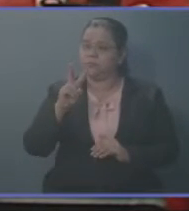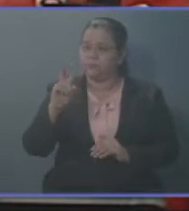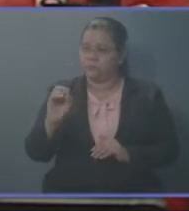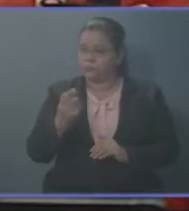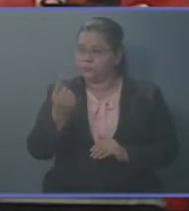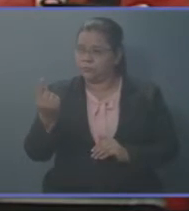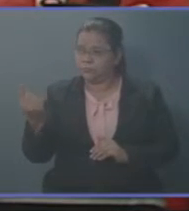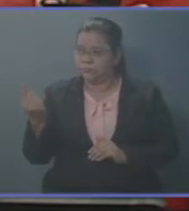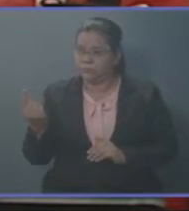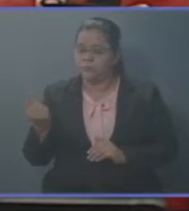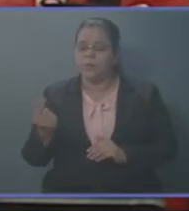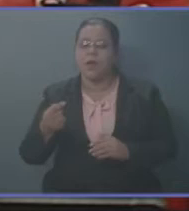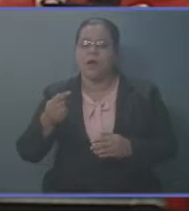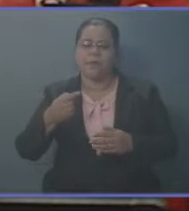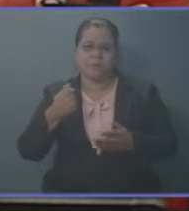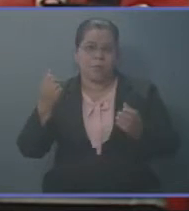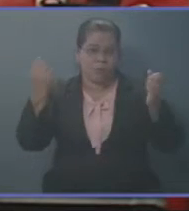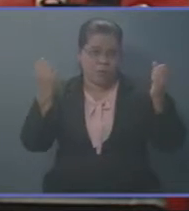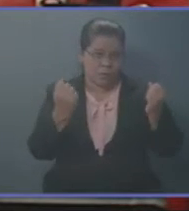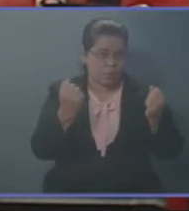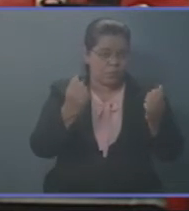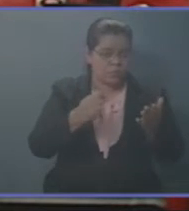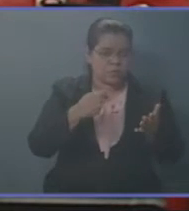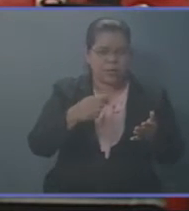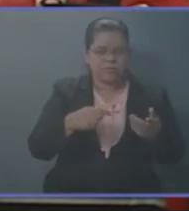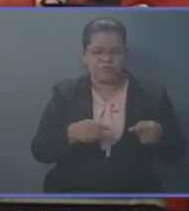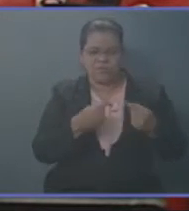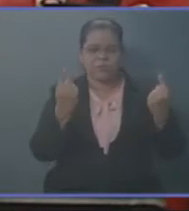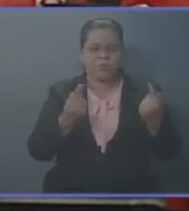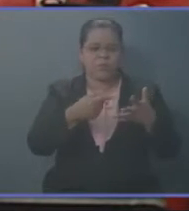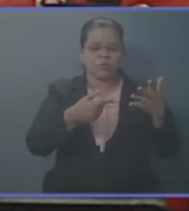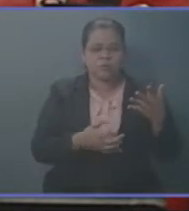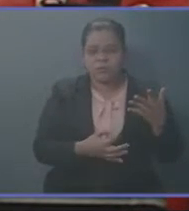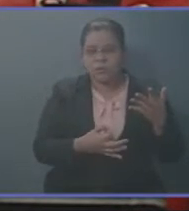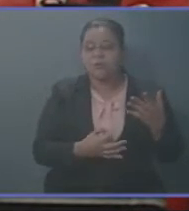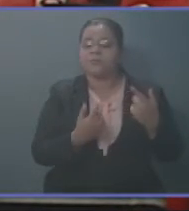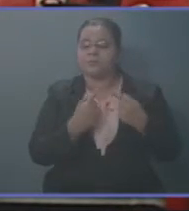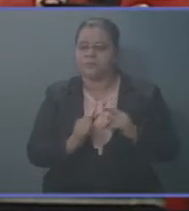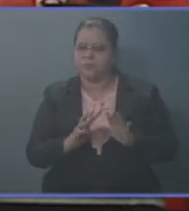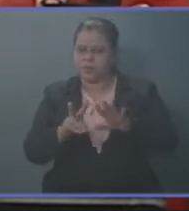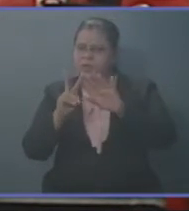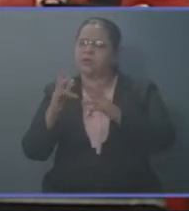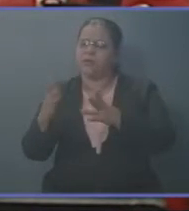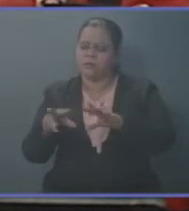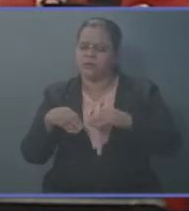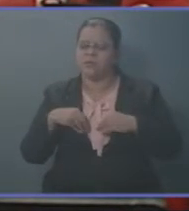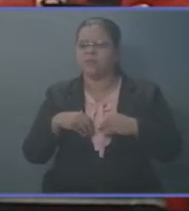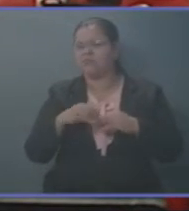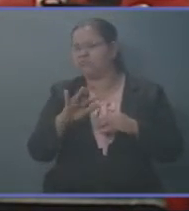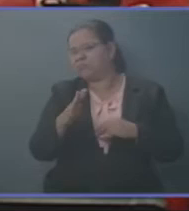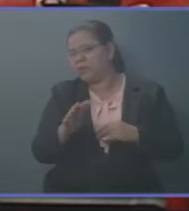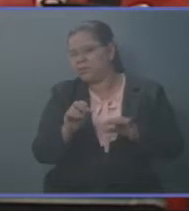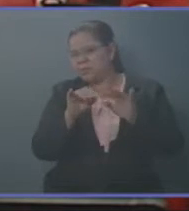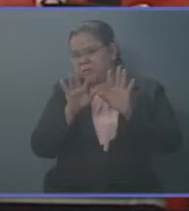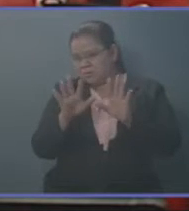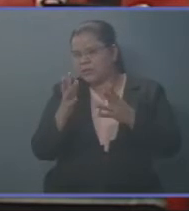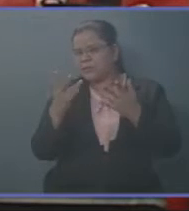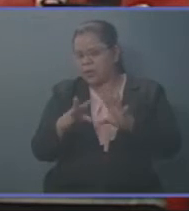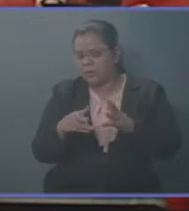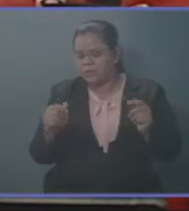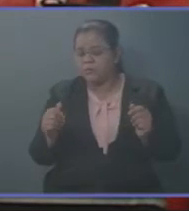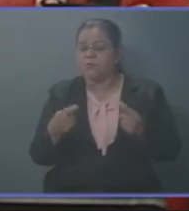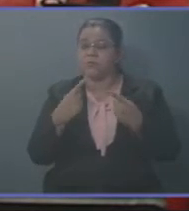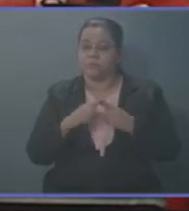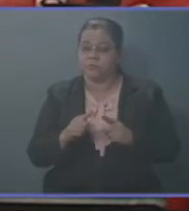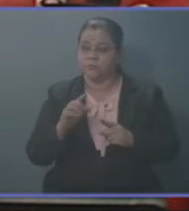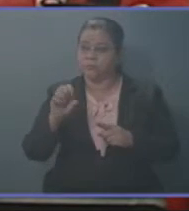peticiones de habeas corpus. Hay como 17 admitidas y hay resolución como de 10. Y la Sala,